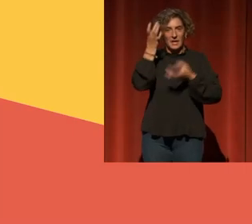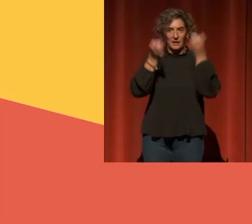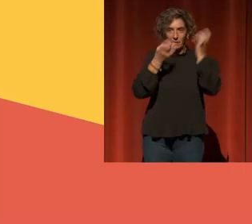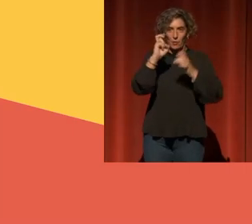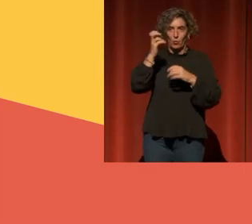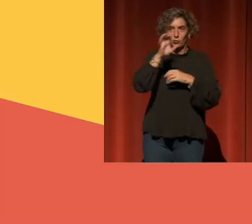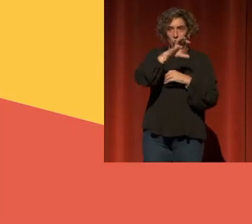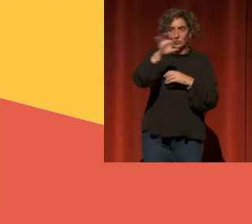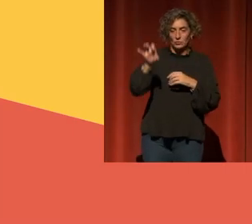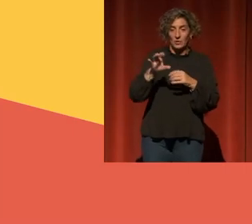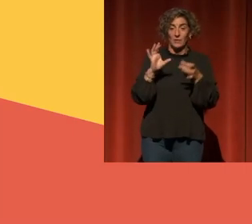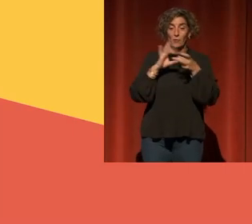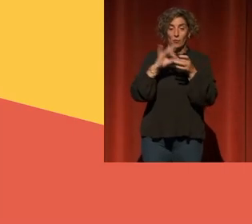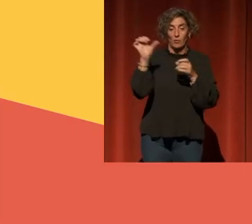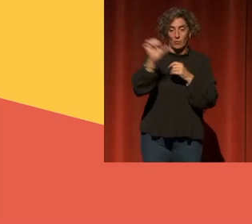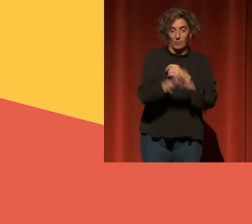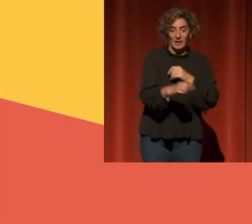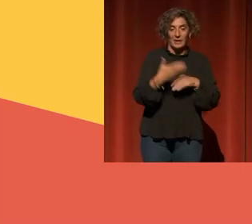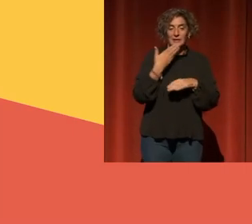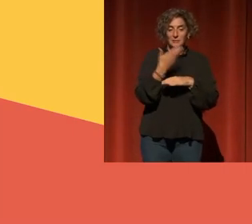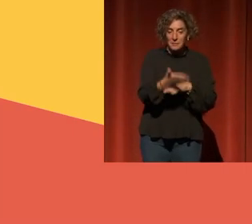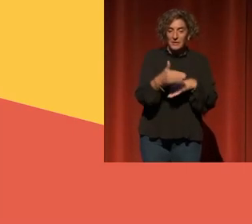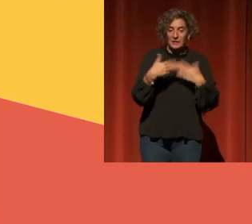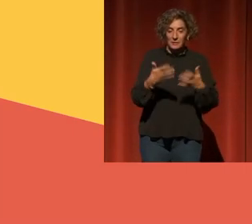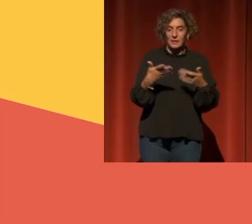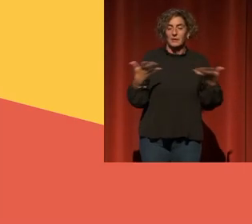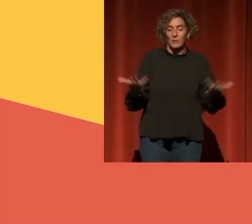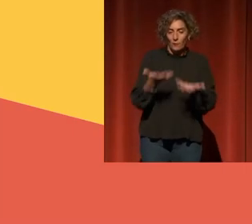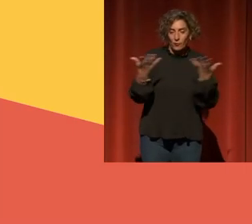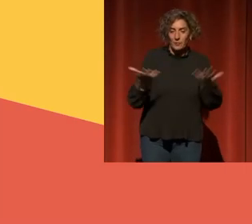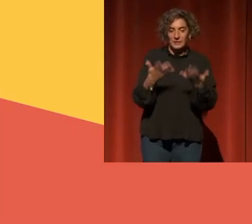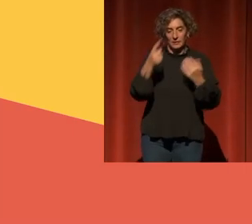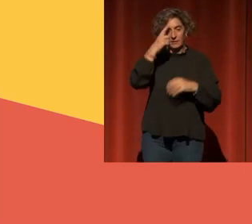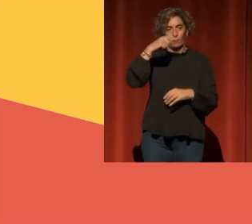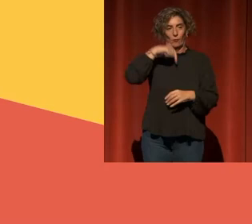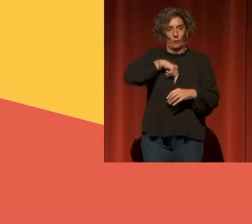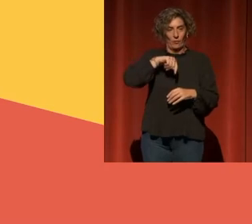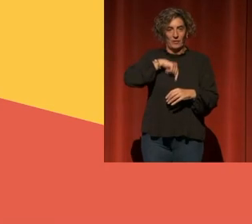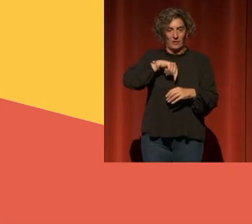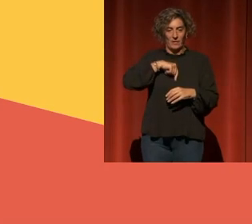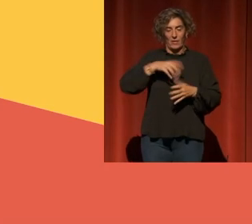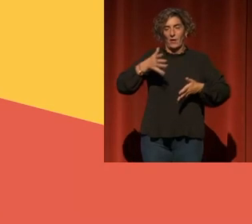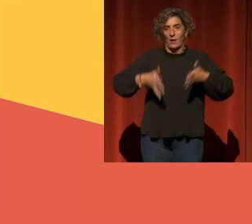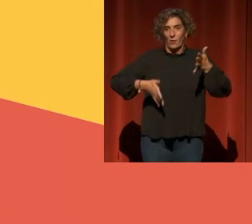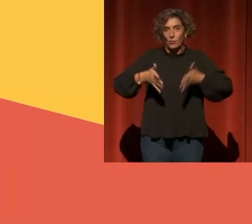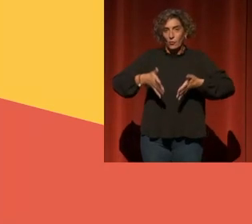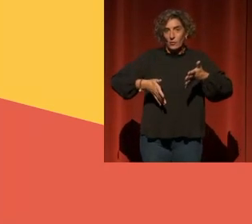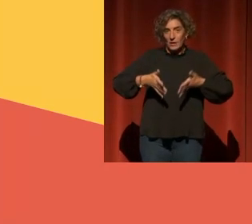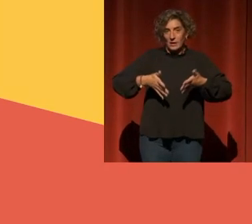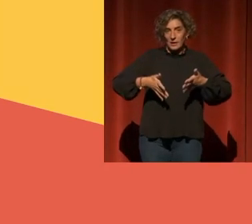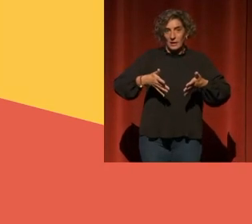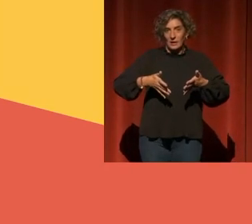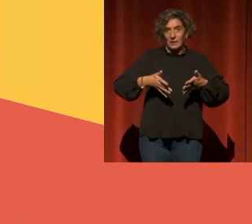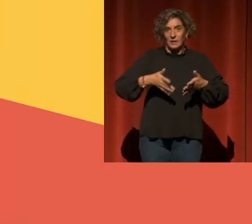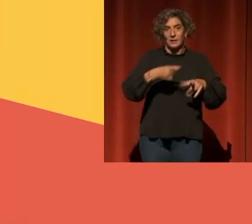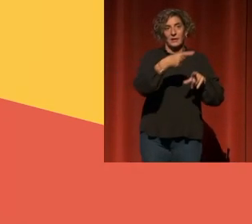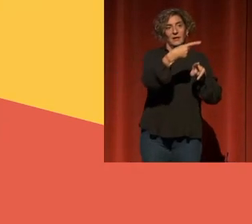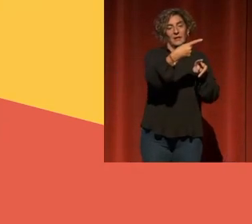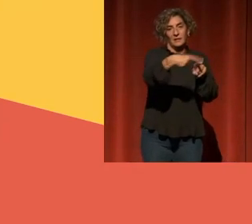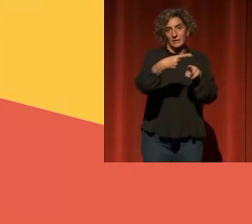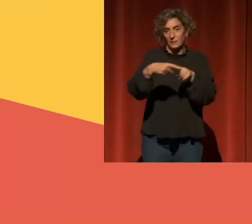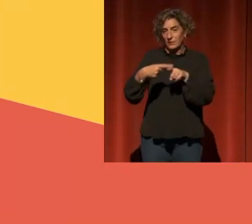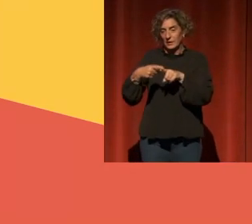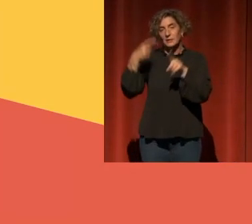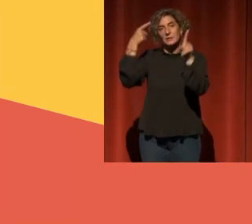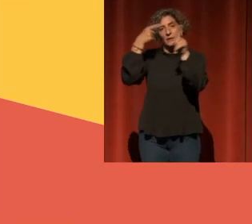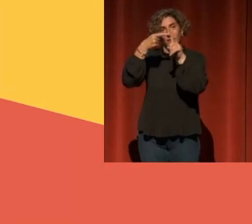lugares de la Unión Europea y aspiran así a fomentar la conciencia ciudadana ante los diferentes retos